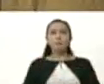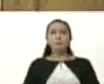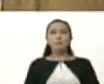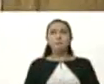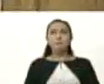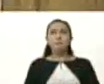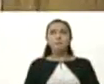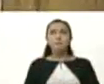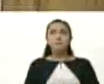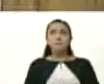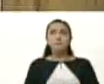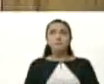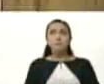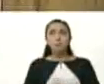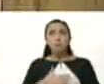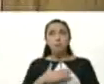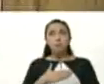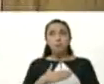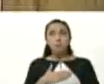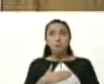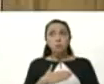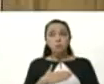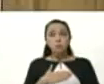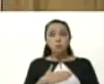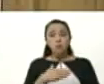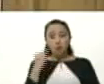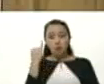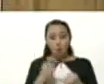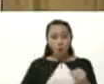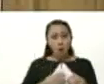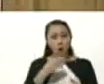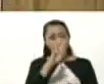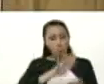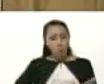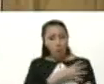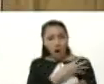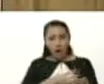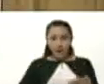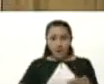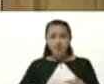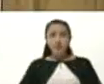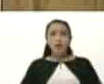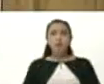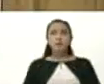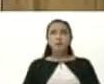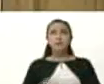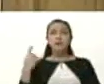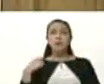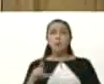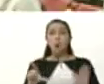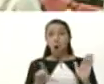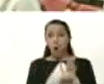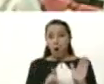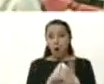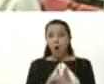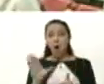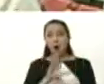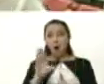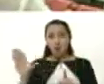Hoy, en el punto último de la agenda de hoy, tenemos la ley de patrimonio inmaterial.